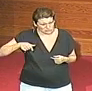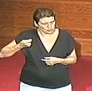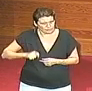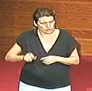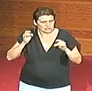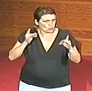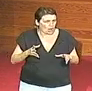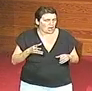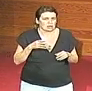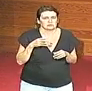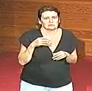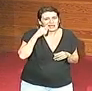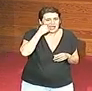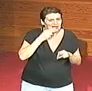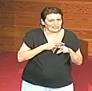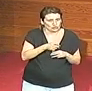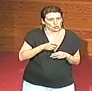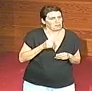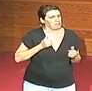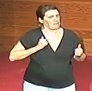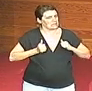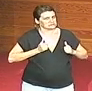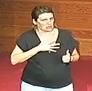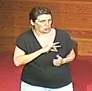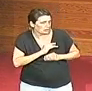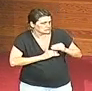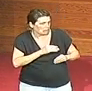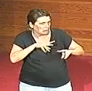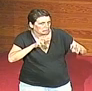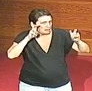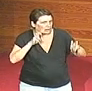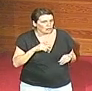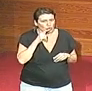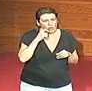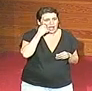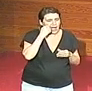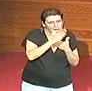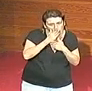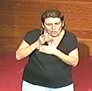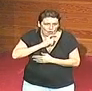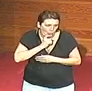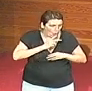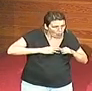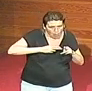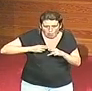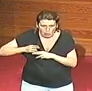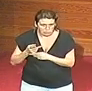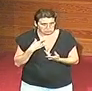ser carnicero. Tú puedes hacerte un máster en Harvard sobre los trozos de carne y las partes de la vaca, pero tú te tienes que poner